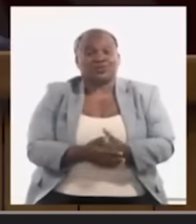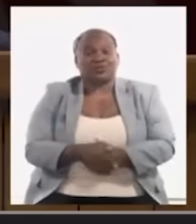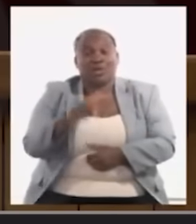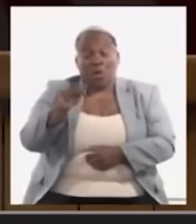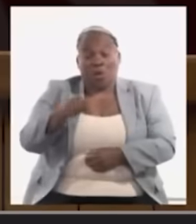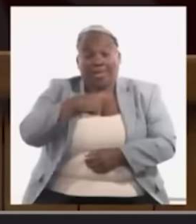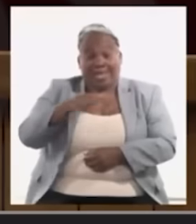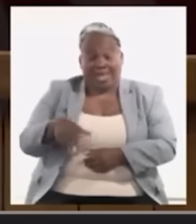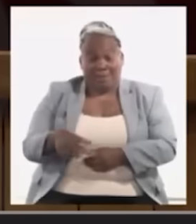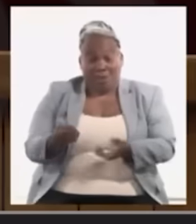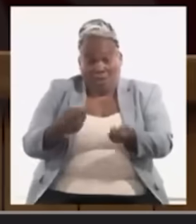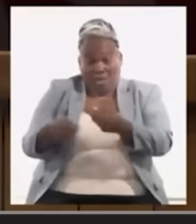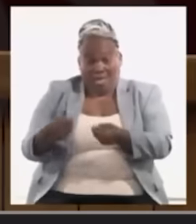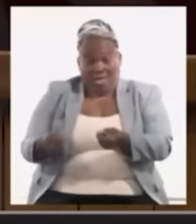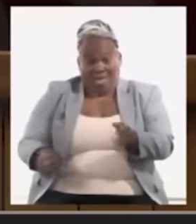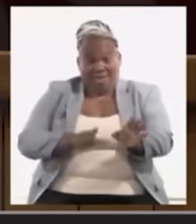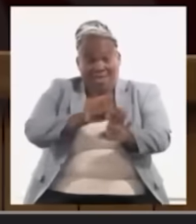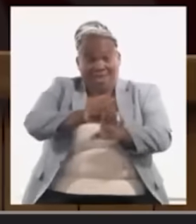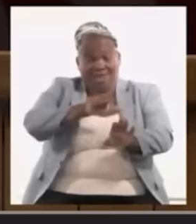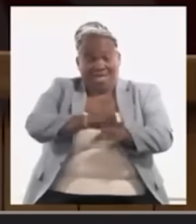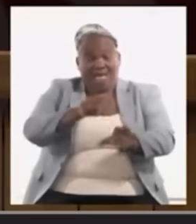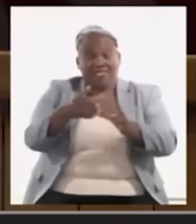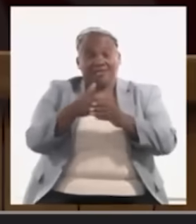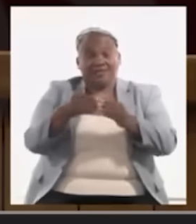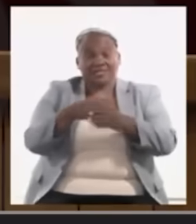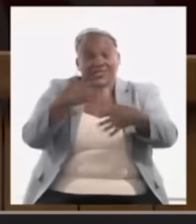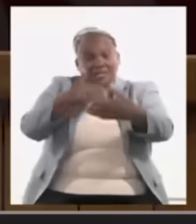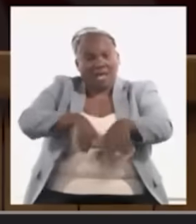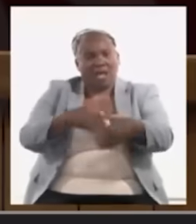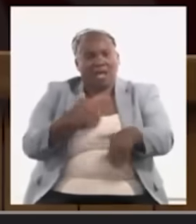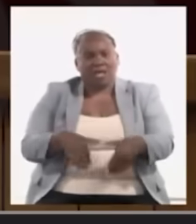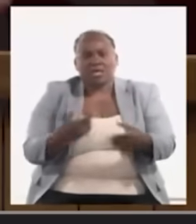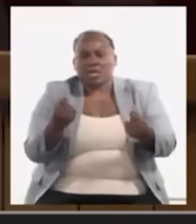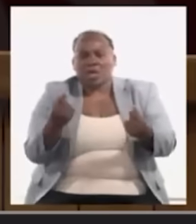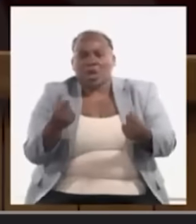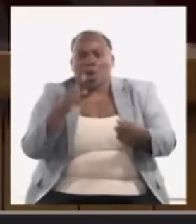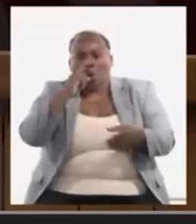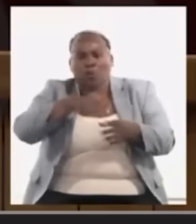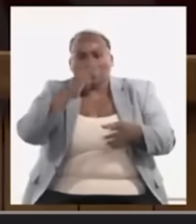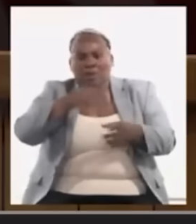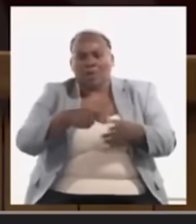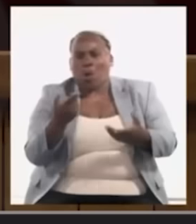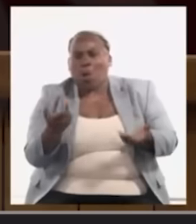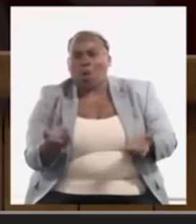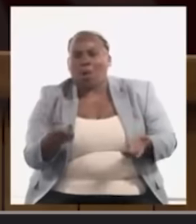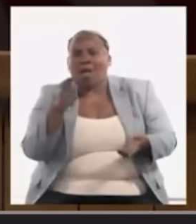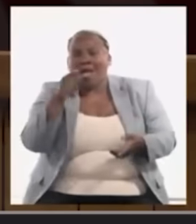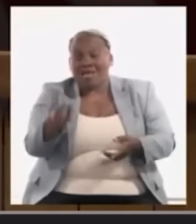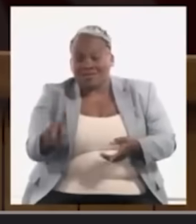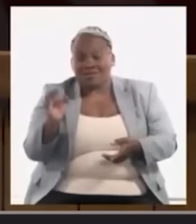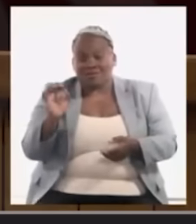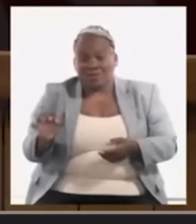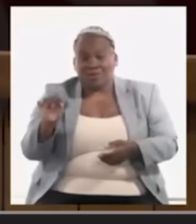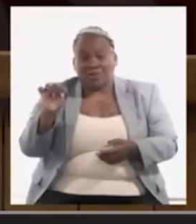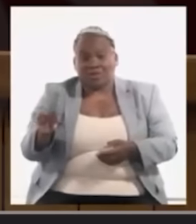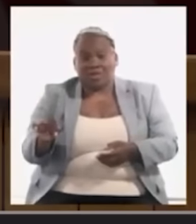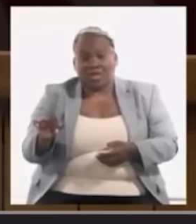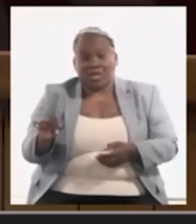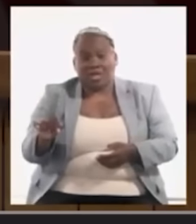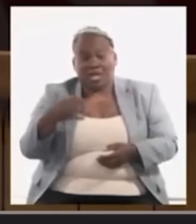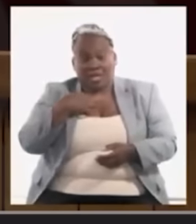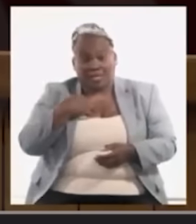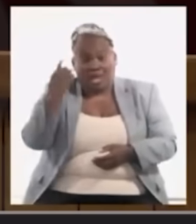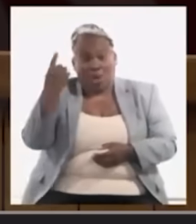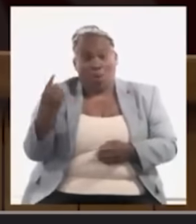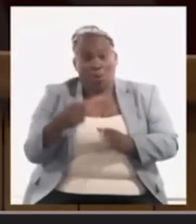mercado ilegal de divisas, que en la calle, ¿a cómo está hoy? Bueno, a ese valor que está, el que tenga un